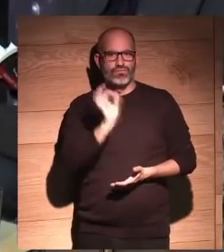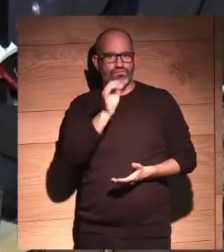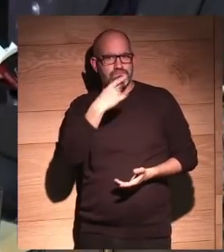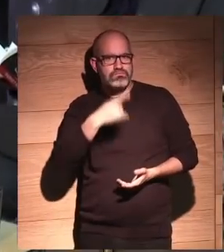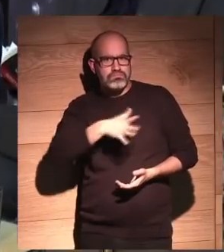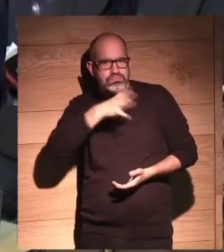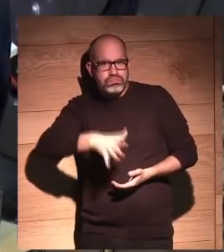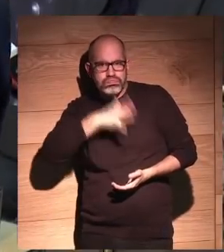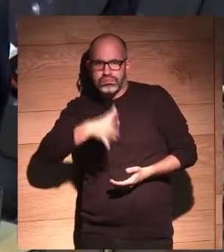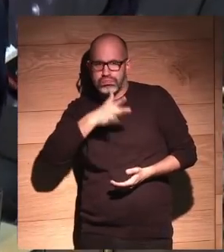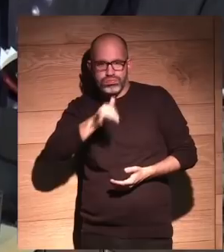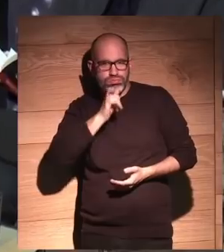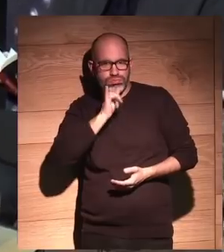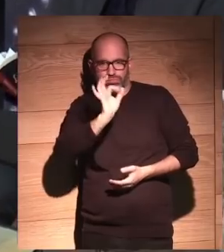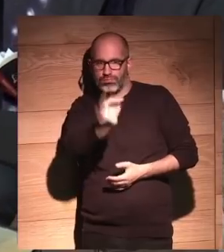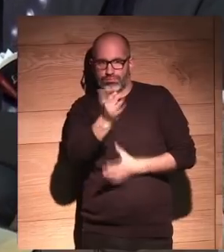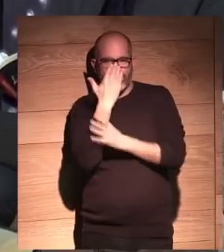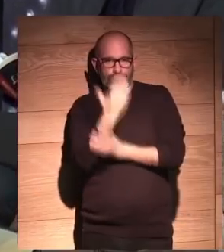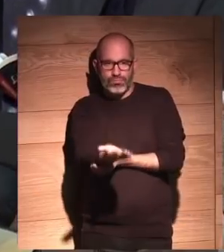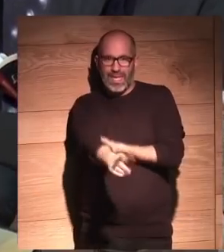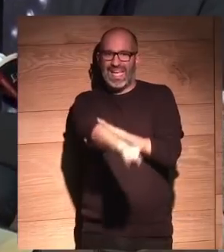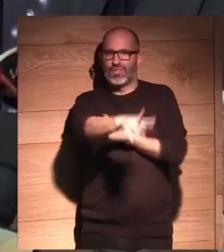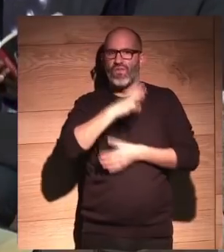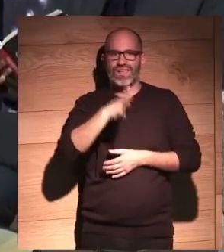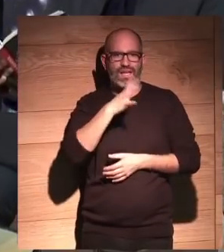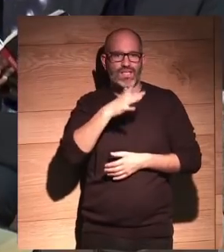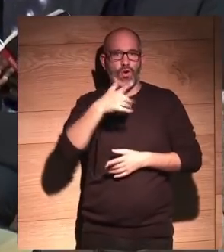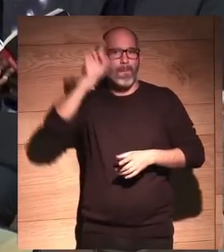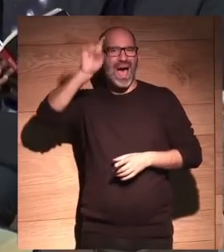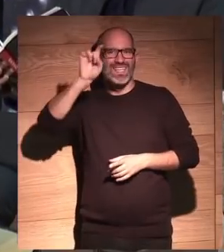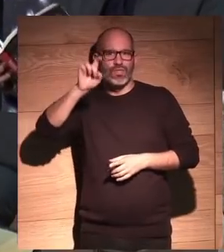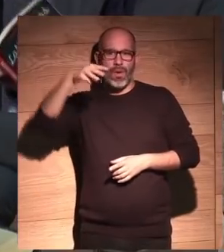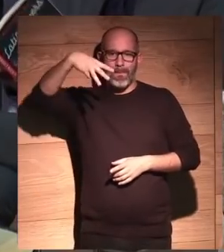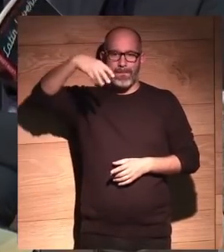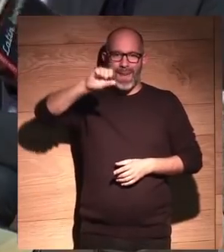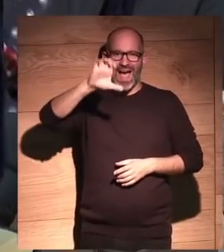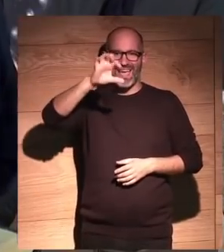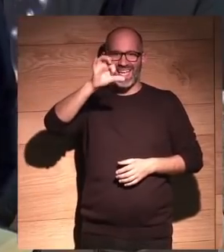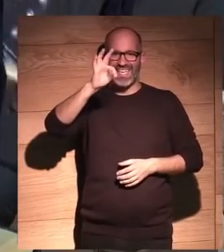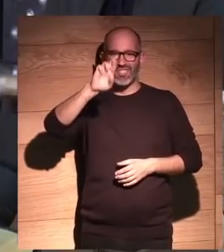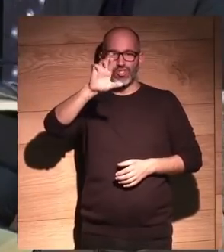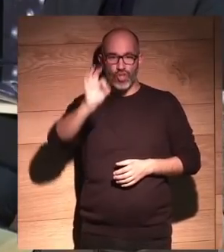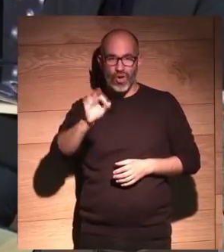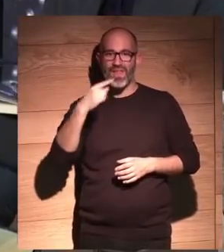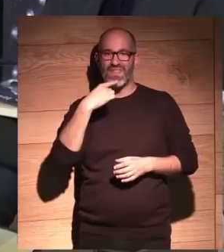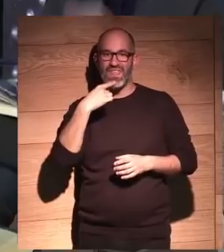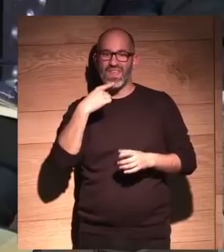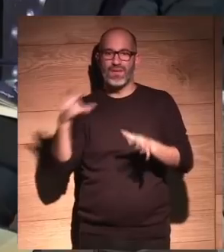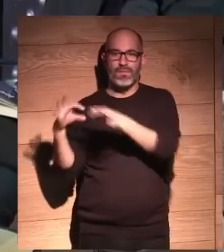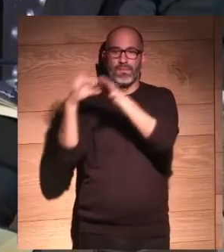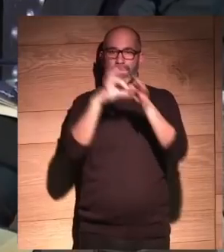un maestro en latín, de verdad te lo digo, ¿eh? Esto es fantástico, lo de maestro, porque maestro viene de